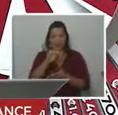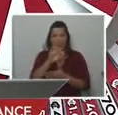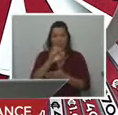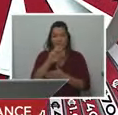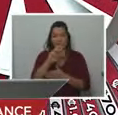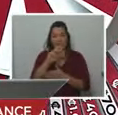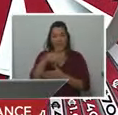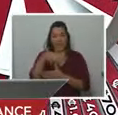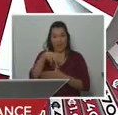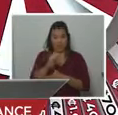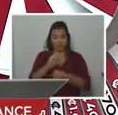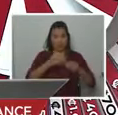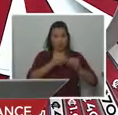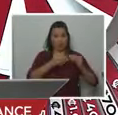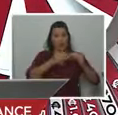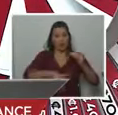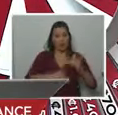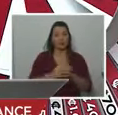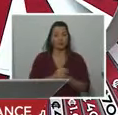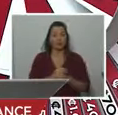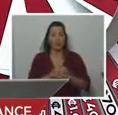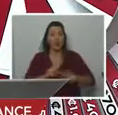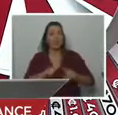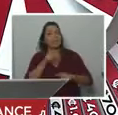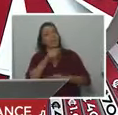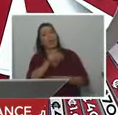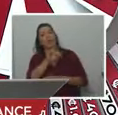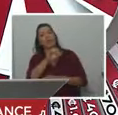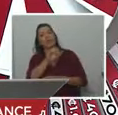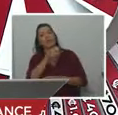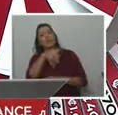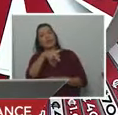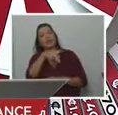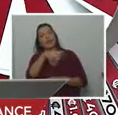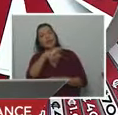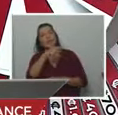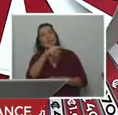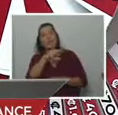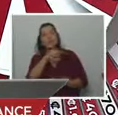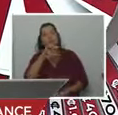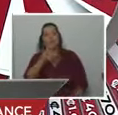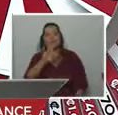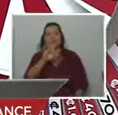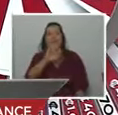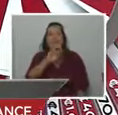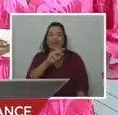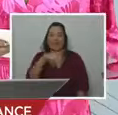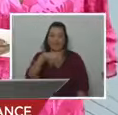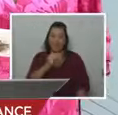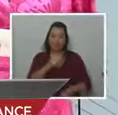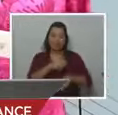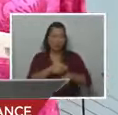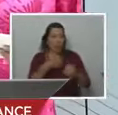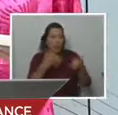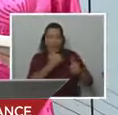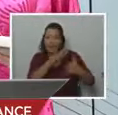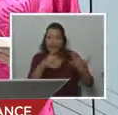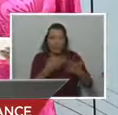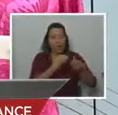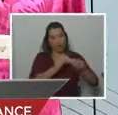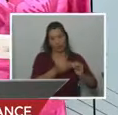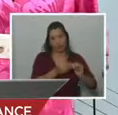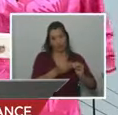bajos, pero en los tiempos jugaban todos los números, todos. Y yo no sabía, debería estar en todas y yo no. Ari, usted que es el experto